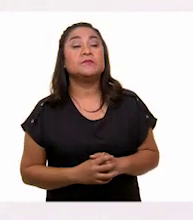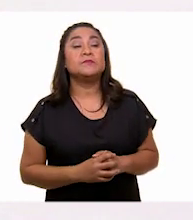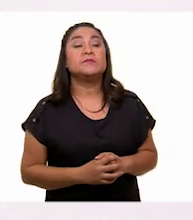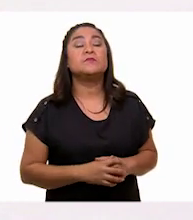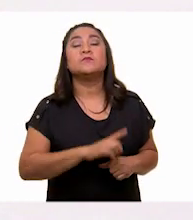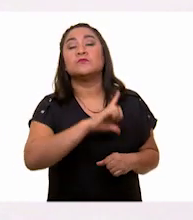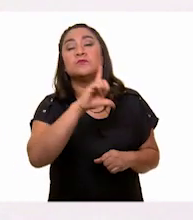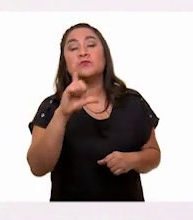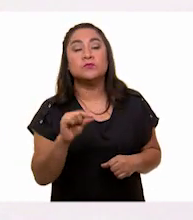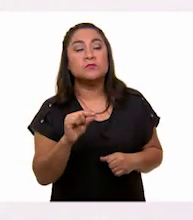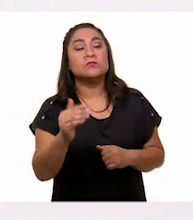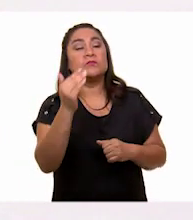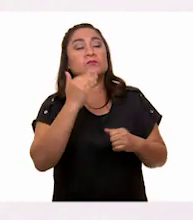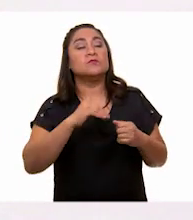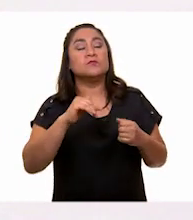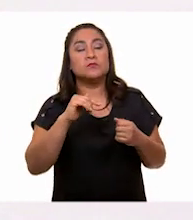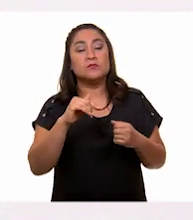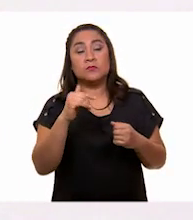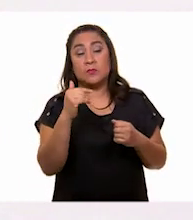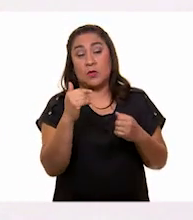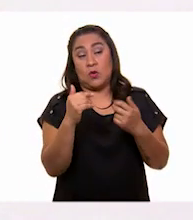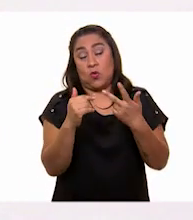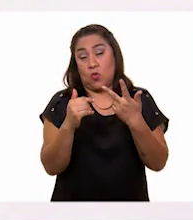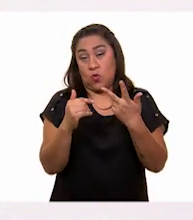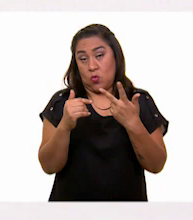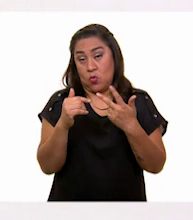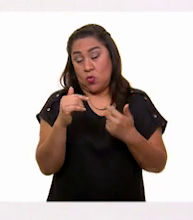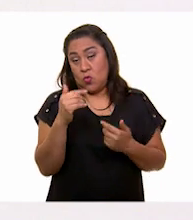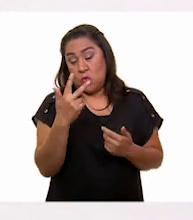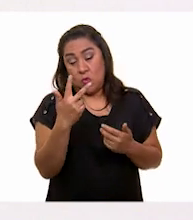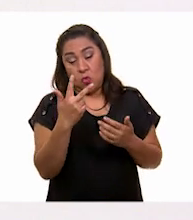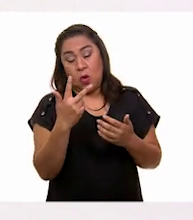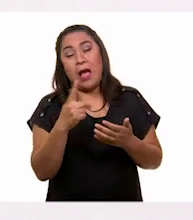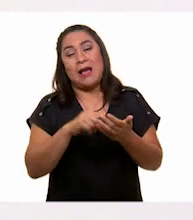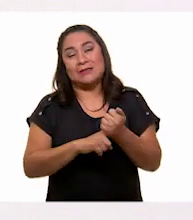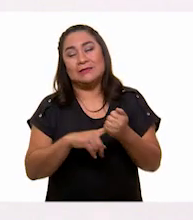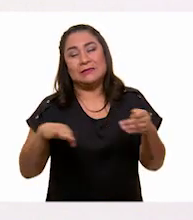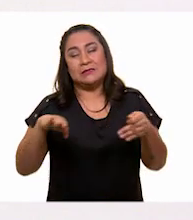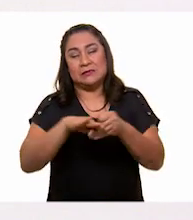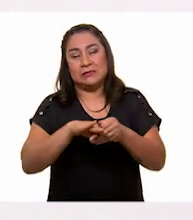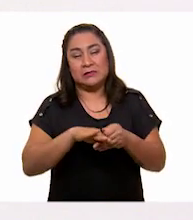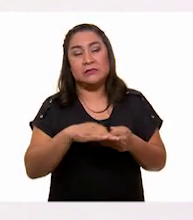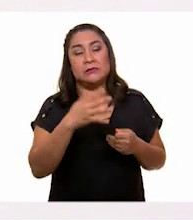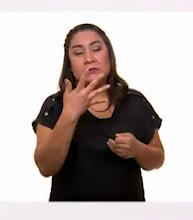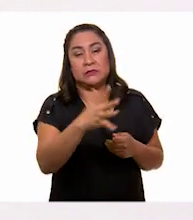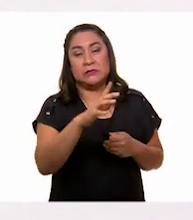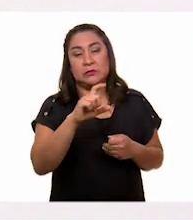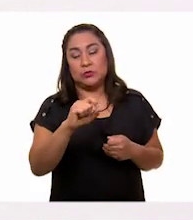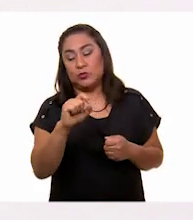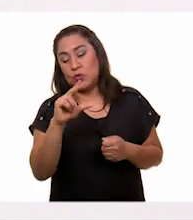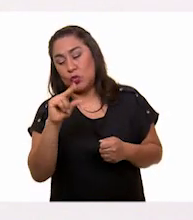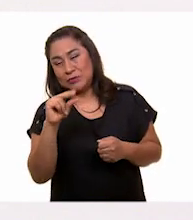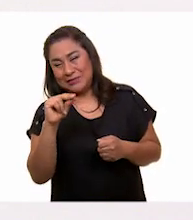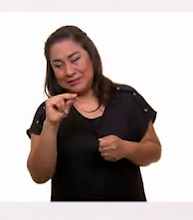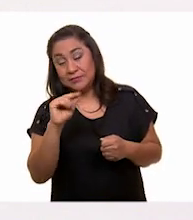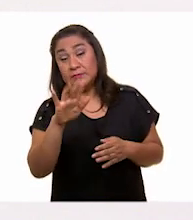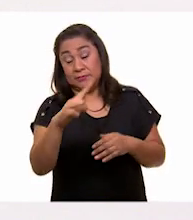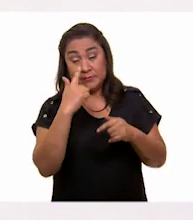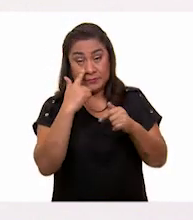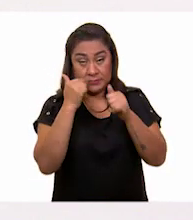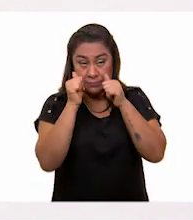entonces 8 es la cantidad menor que más se acerca a 10.80. Pero quiero que prestemos atención a